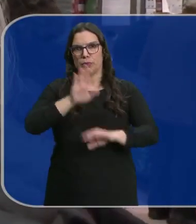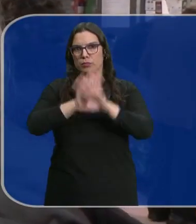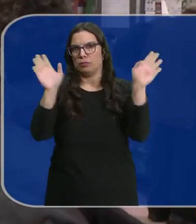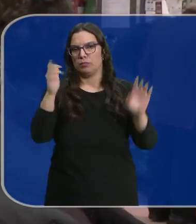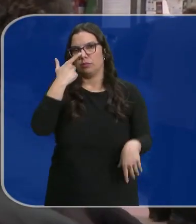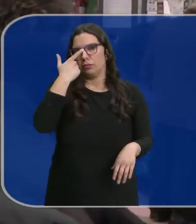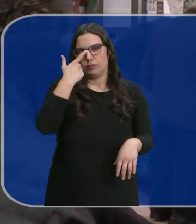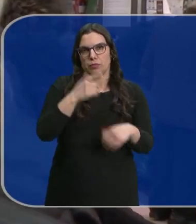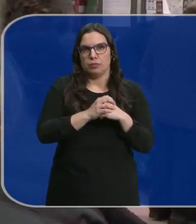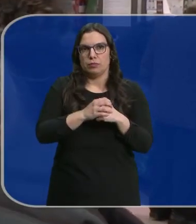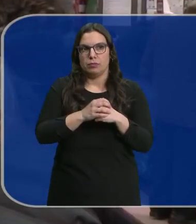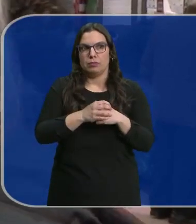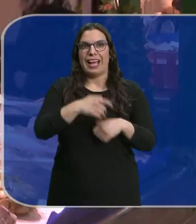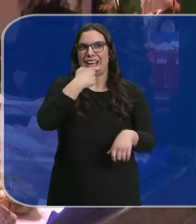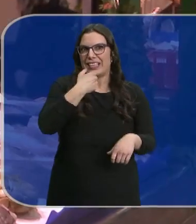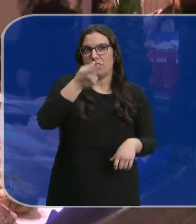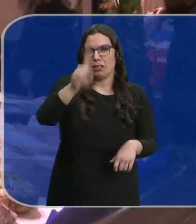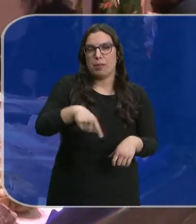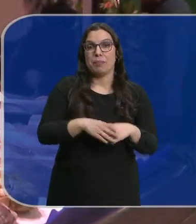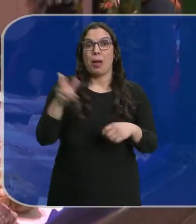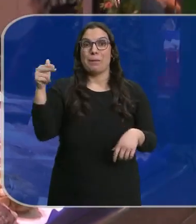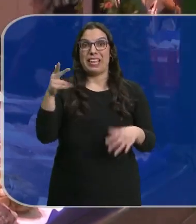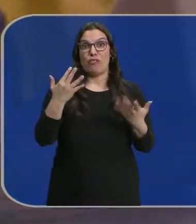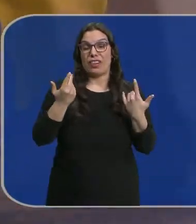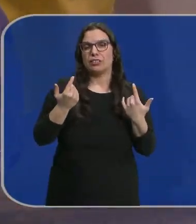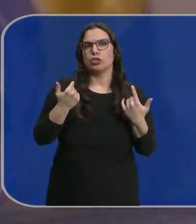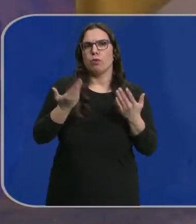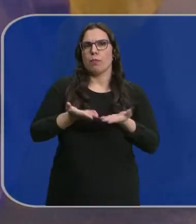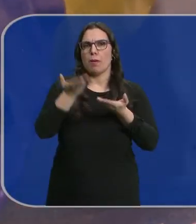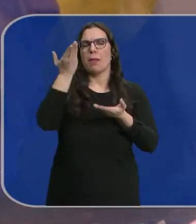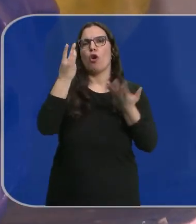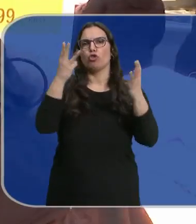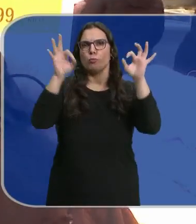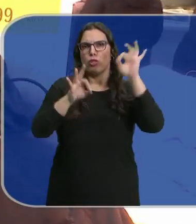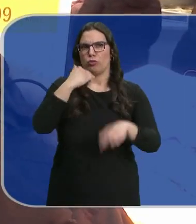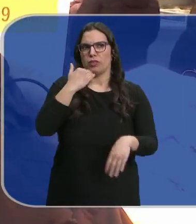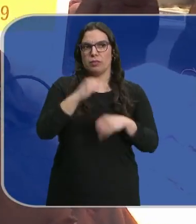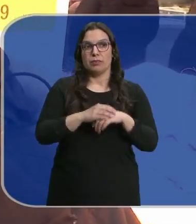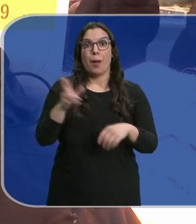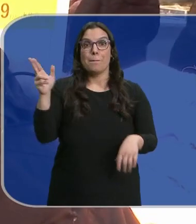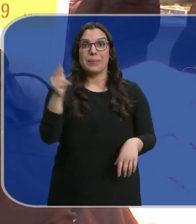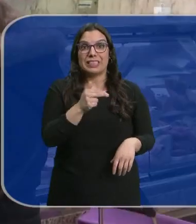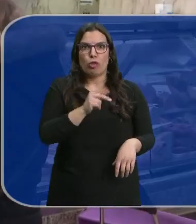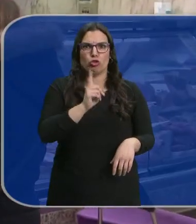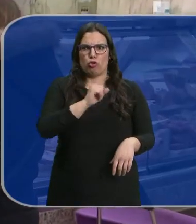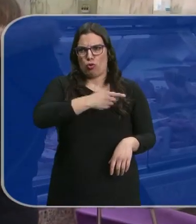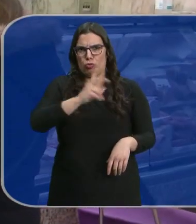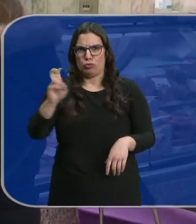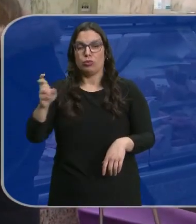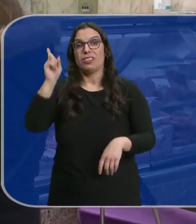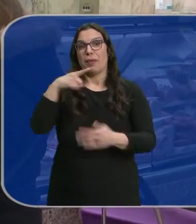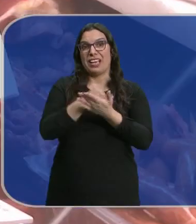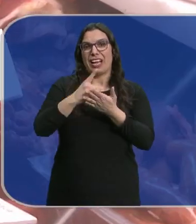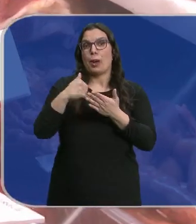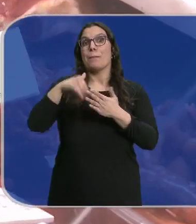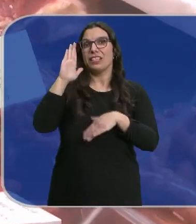leche y las galletas. El pescado fresco se ha incrementado casi un 8%. No solo del pescado, sino de todo. Y la carne ha